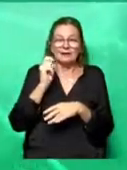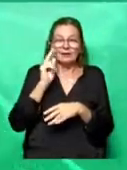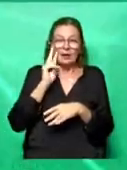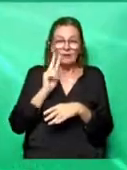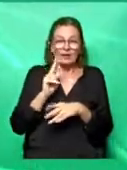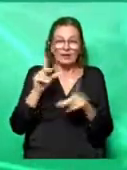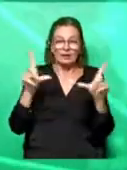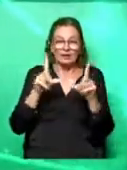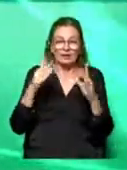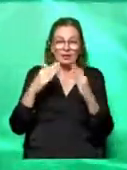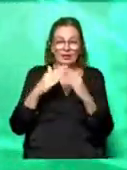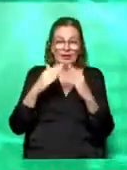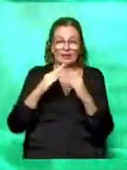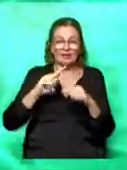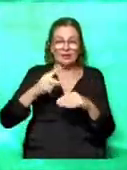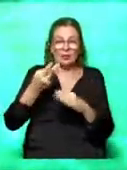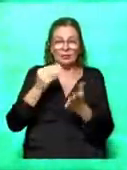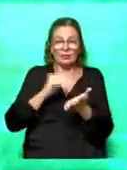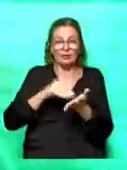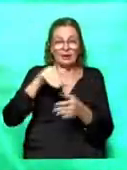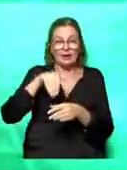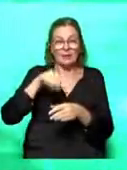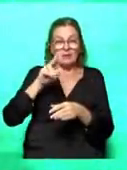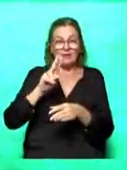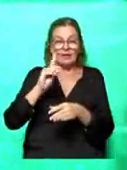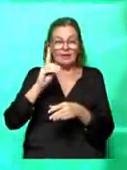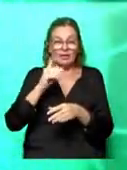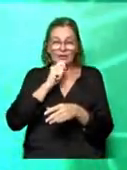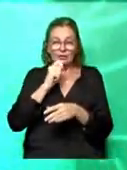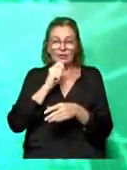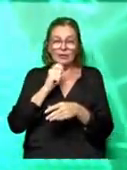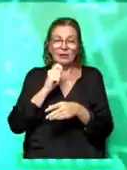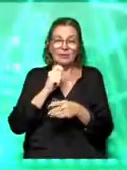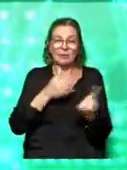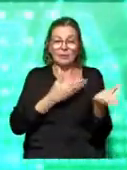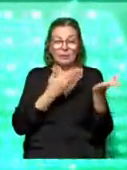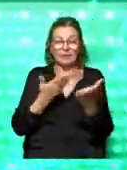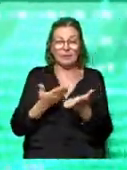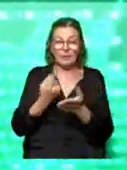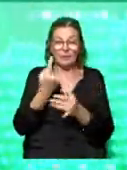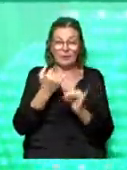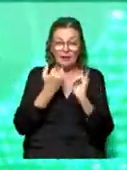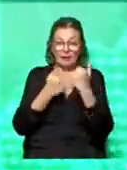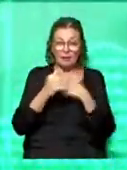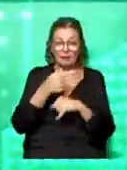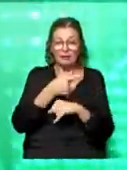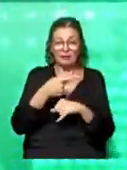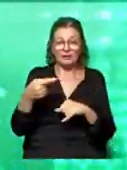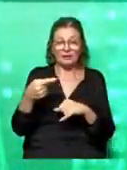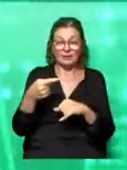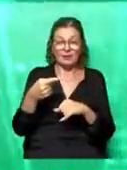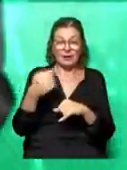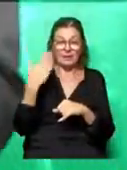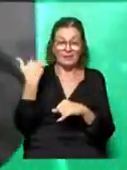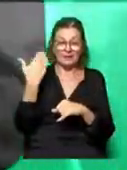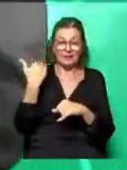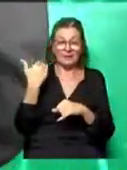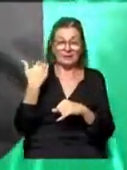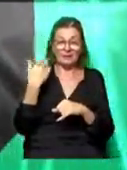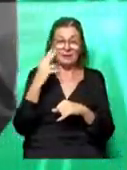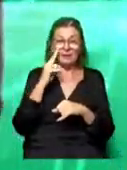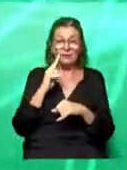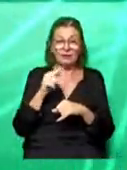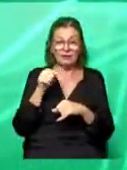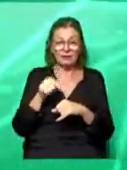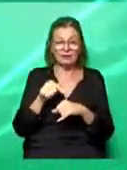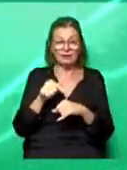siguiendo desde casa en esta segunda edición de MD Noticias. Josema, presentábamos un primer informe la semana pasada, vamos a tratar de mantener